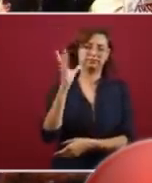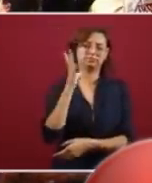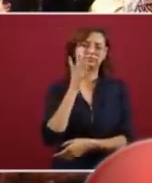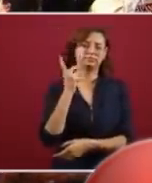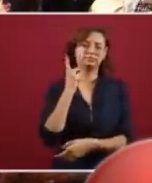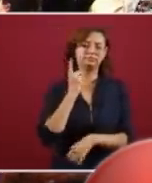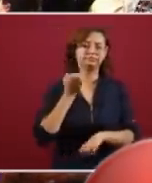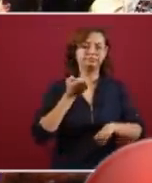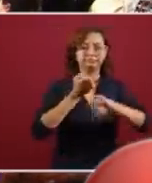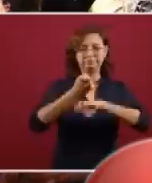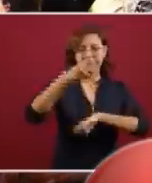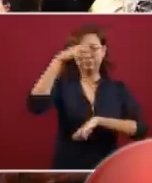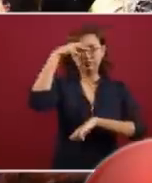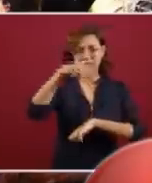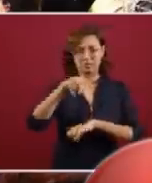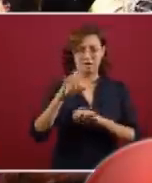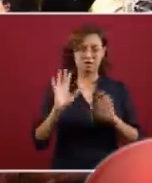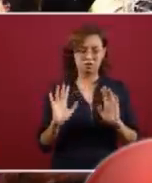no sé cómo esté ahora,